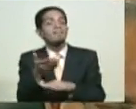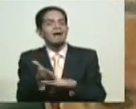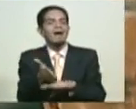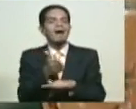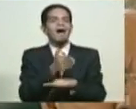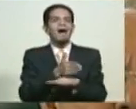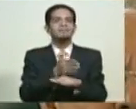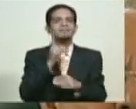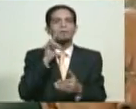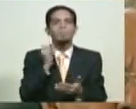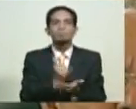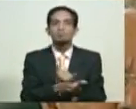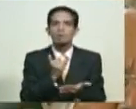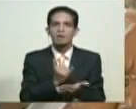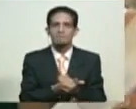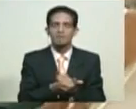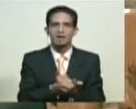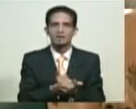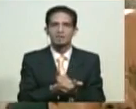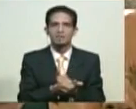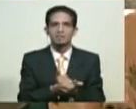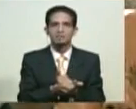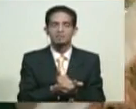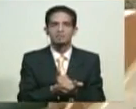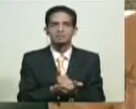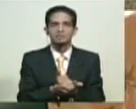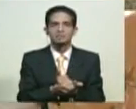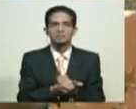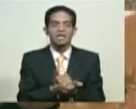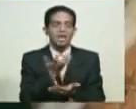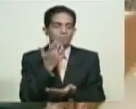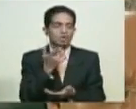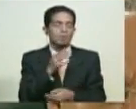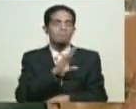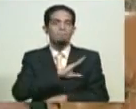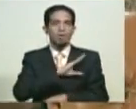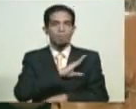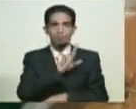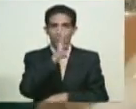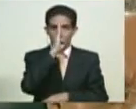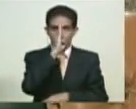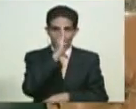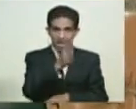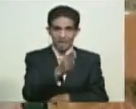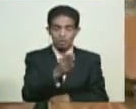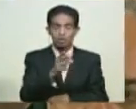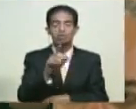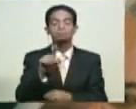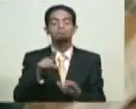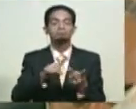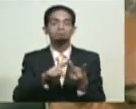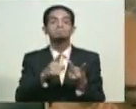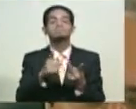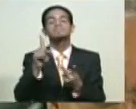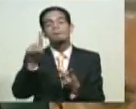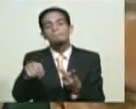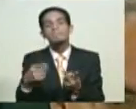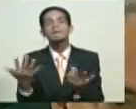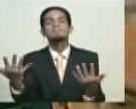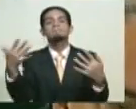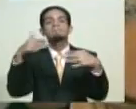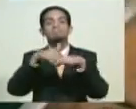estos simulacros, no solamente dentro del propio banco, sino también integrados con el Banco Central de